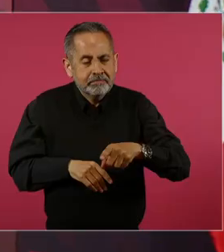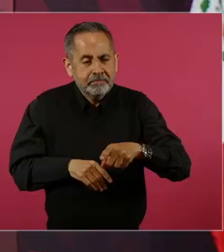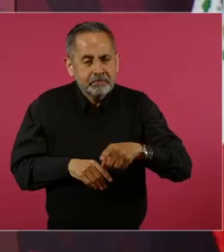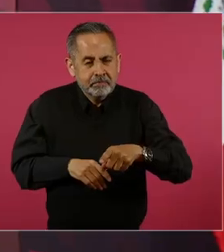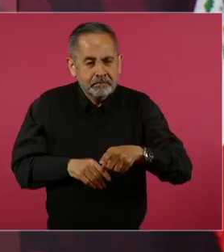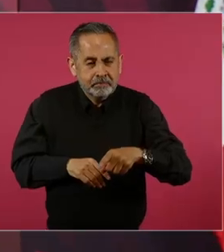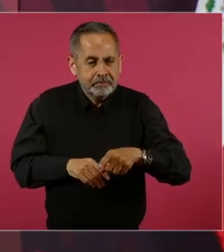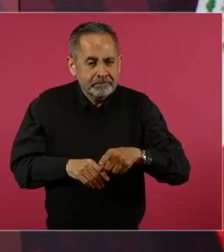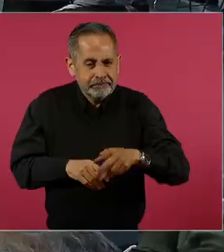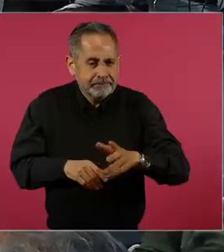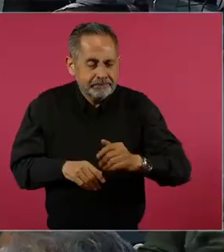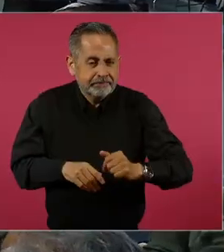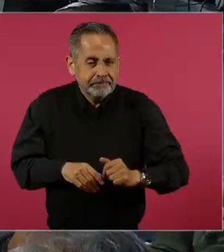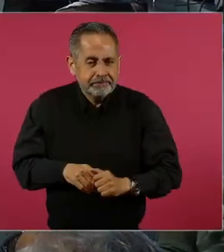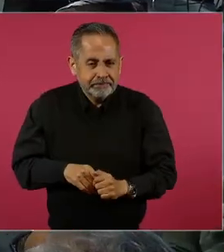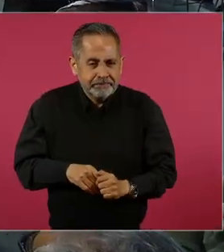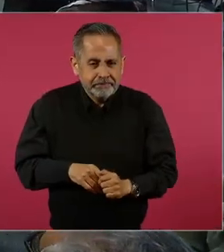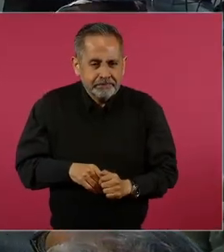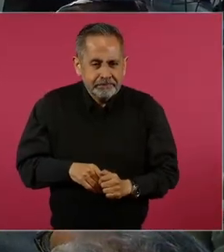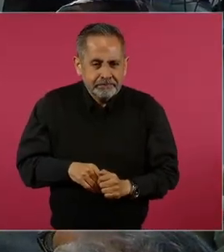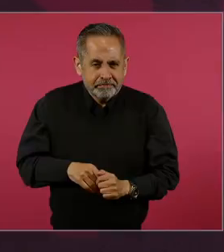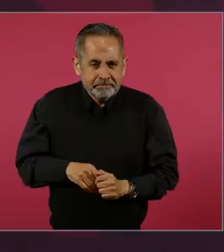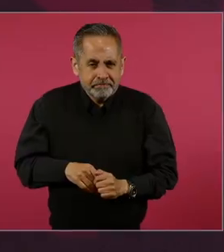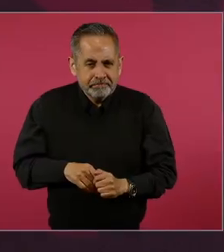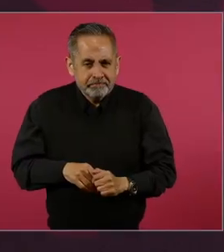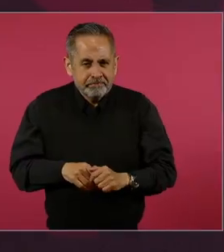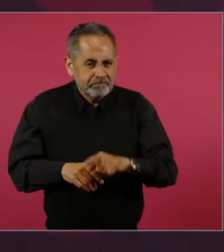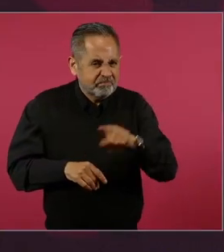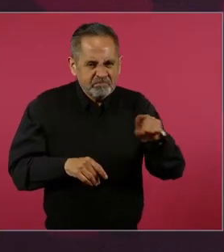buscan el acoso,